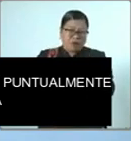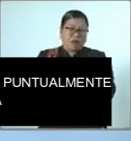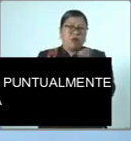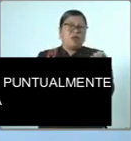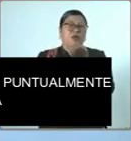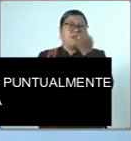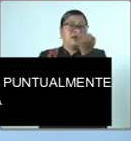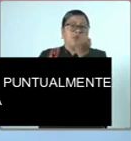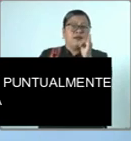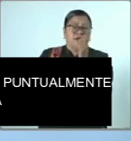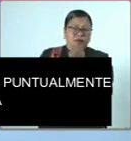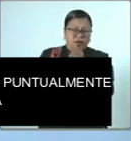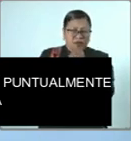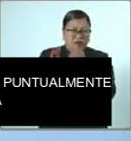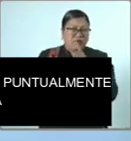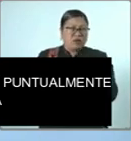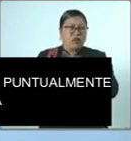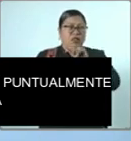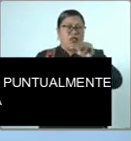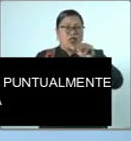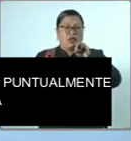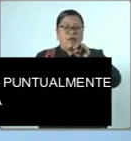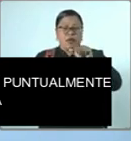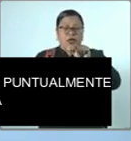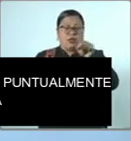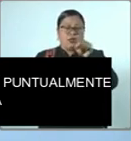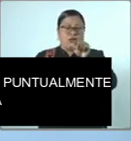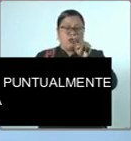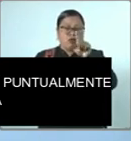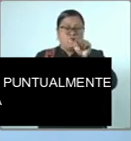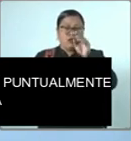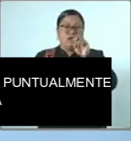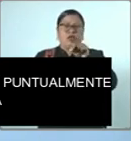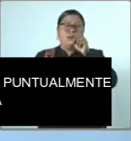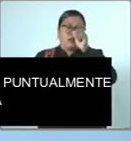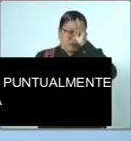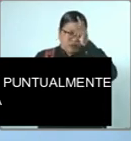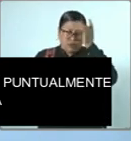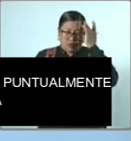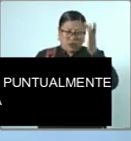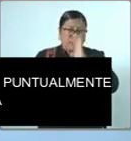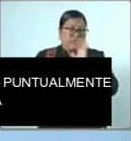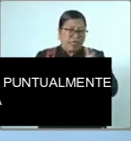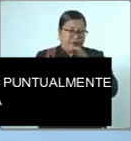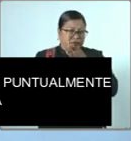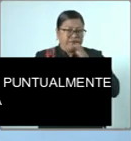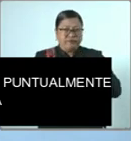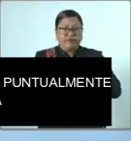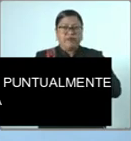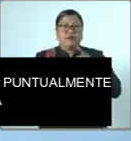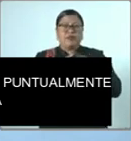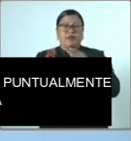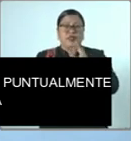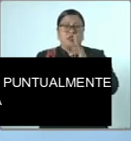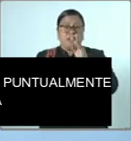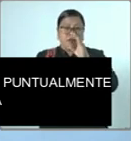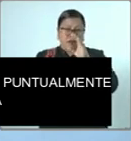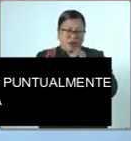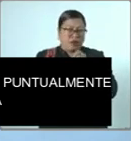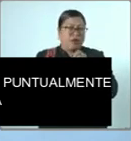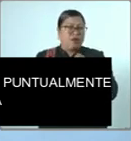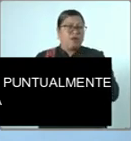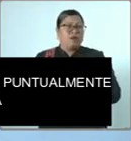Sierra Juárez del municipio de Tamazulapan del Espíritu Santo. Ya se le informó al IEPO, en este caso al señor